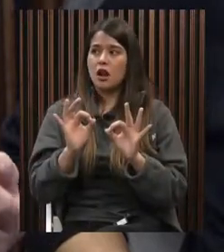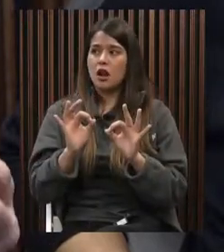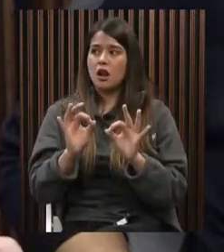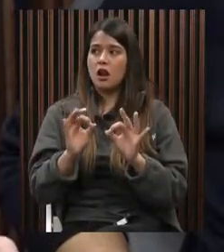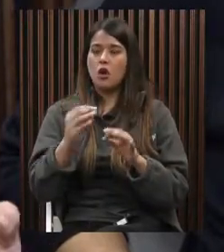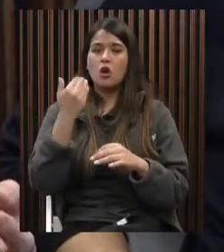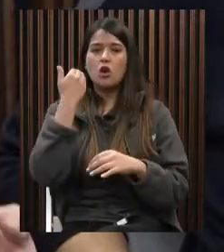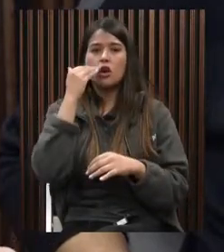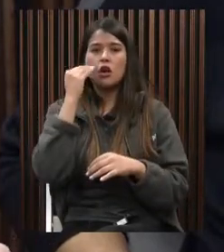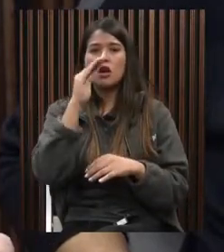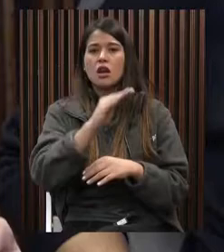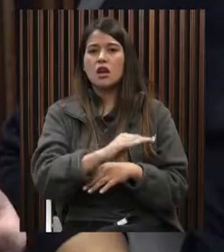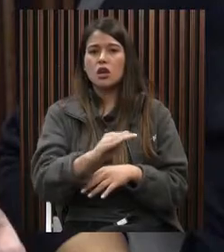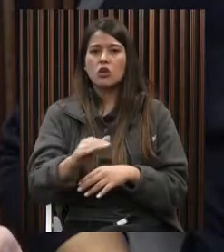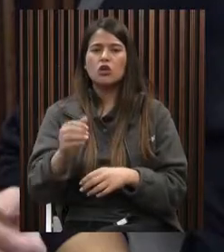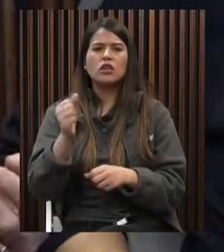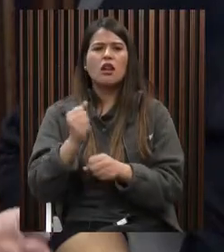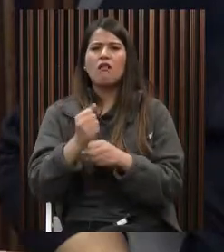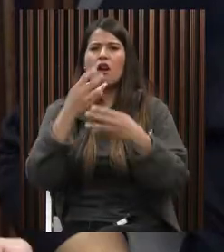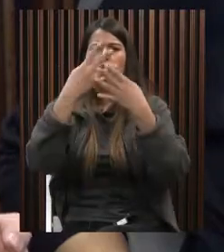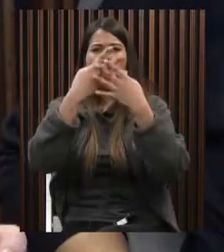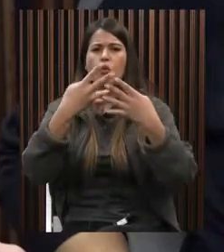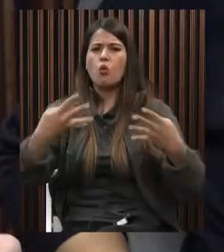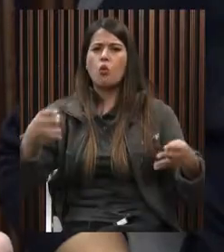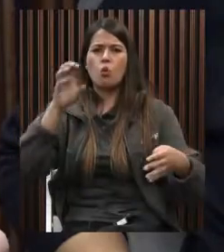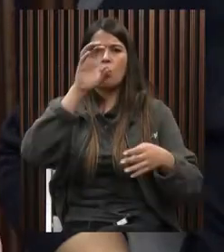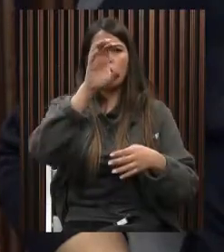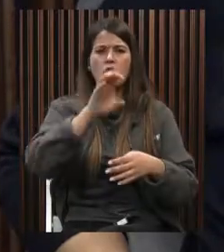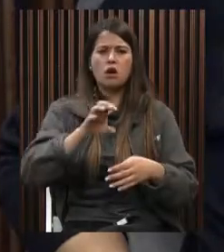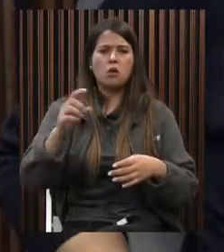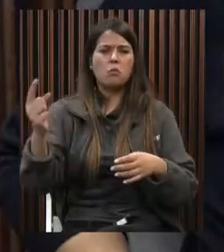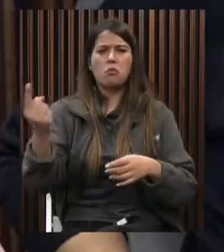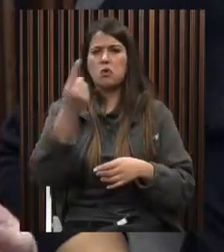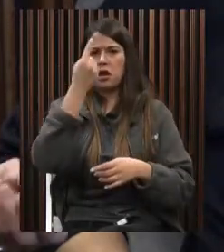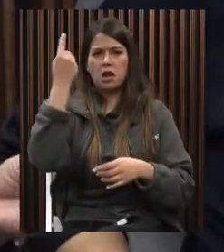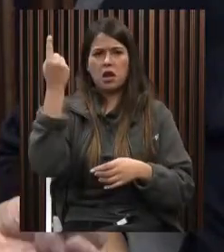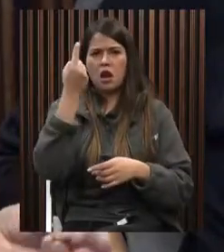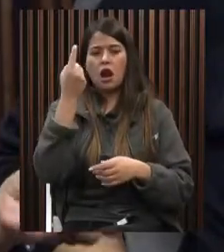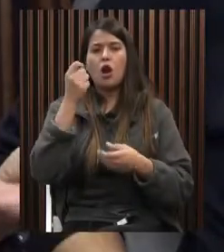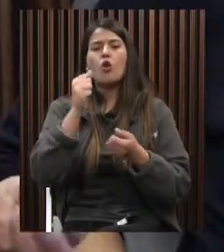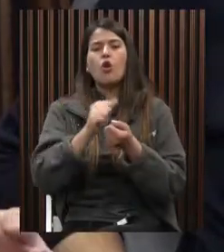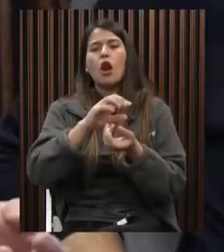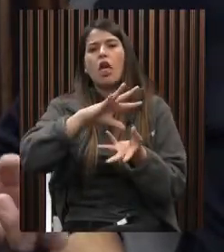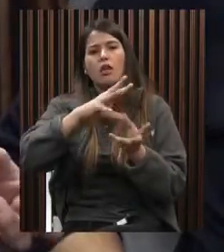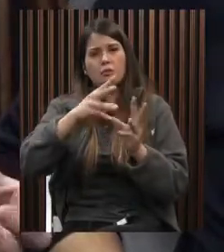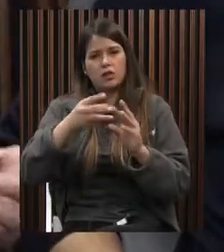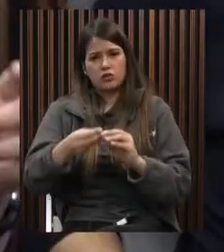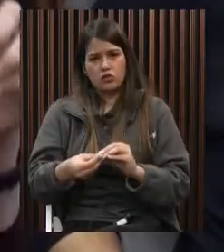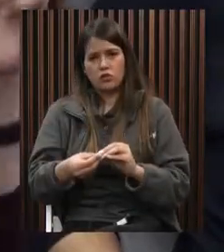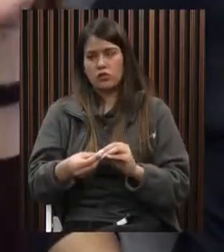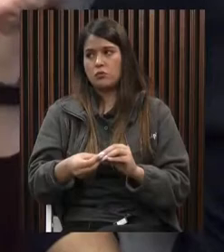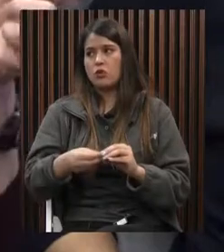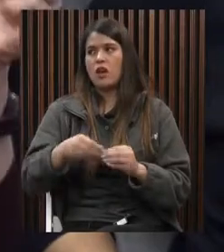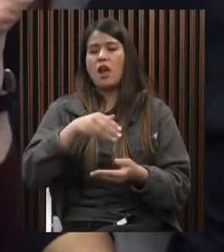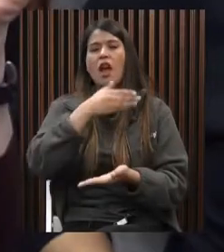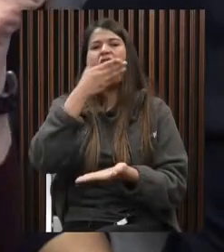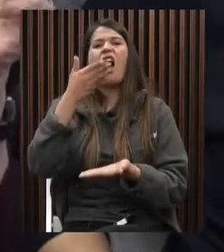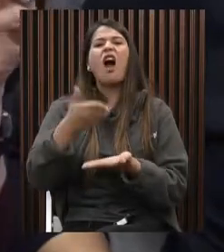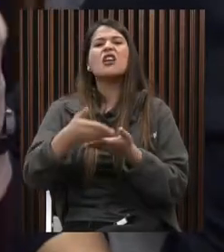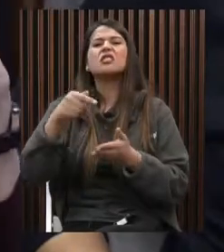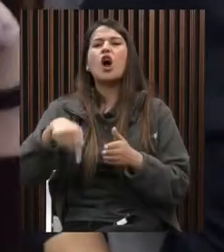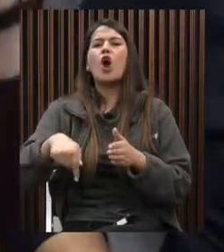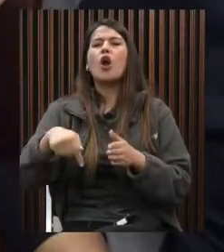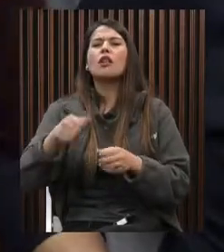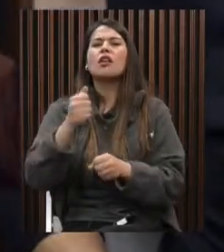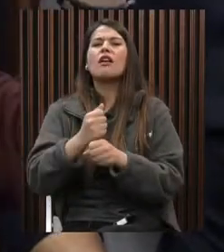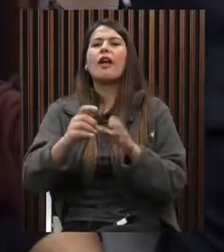con el currículum regular con las adecuaciones que se consideren necesarias. ¿Por qué? Porque hasta ahora trabajaban con unos decretos por